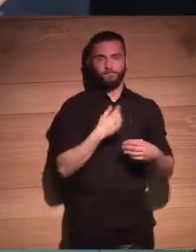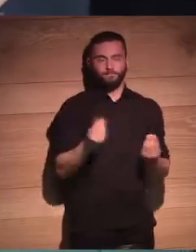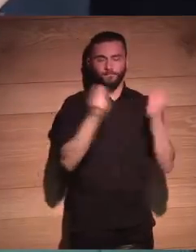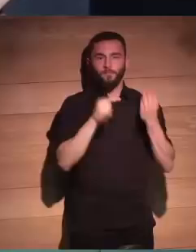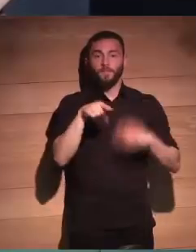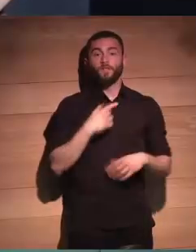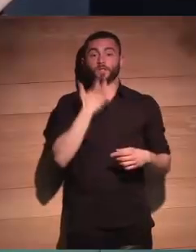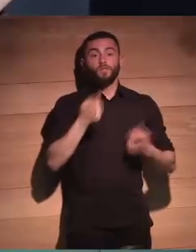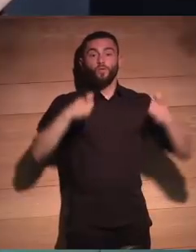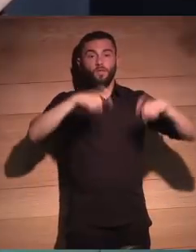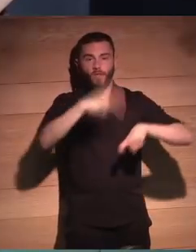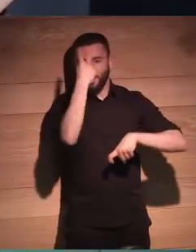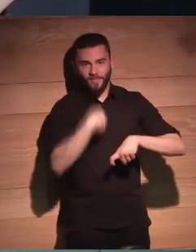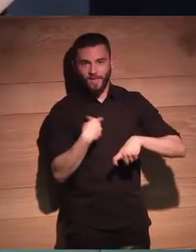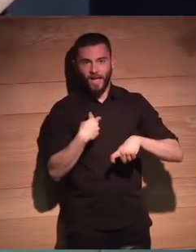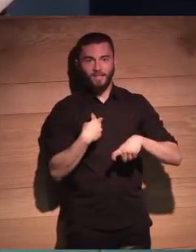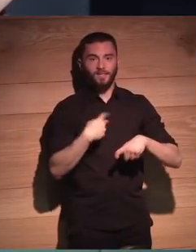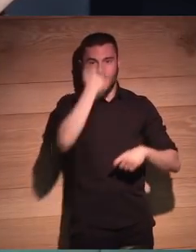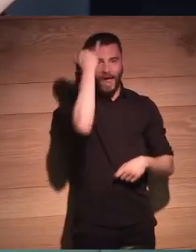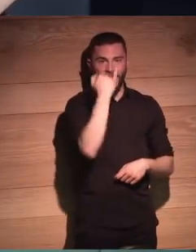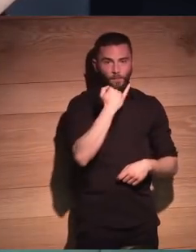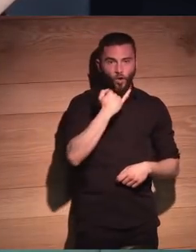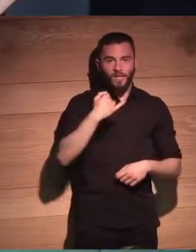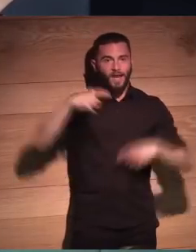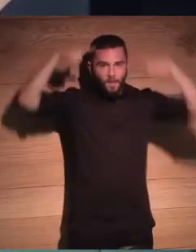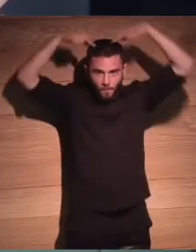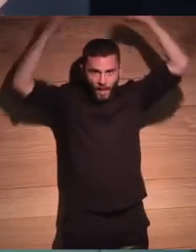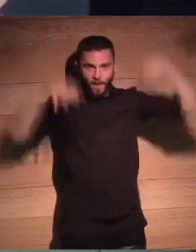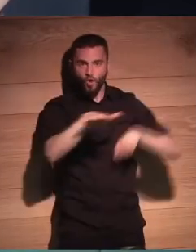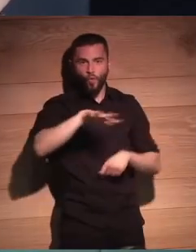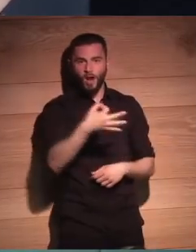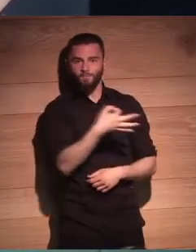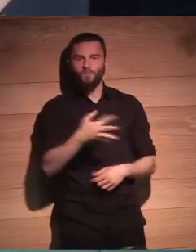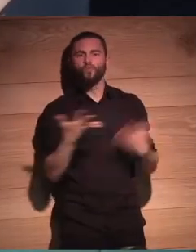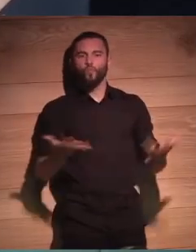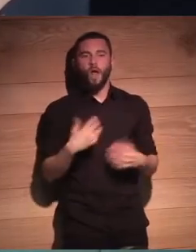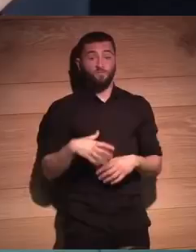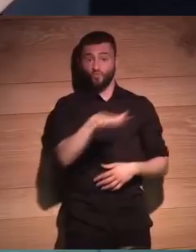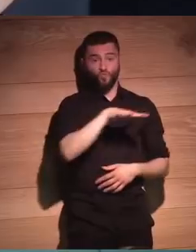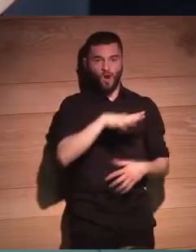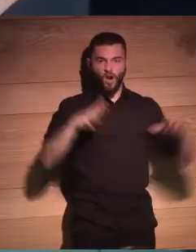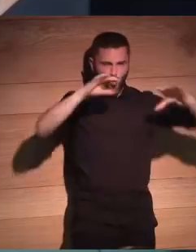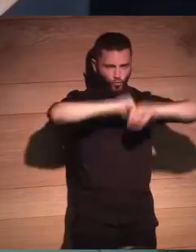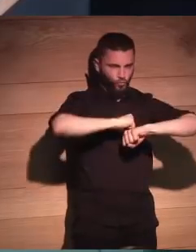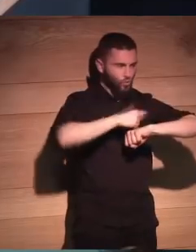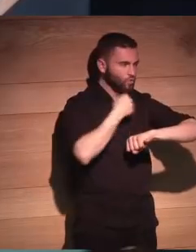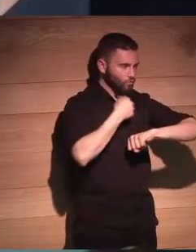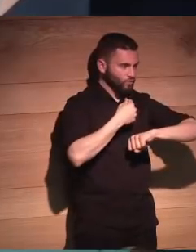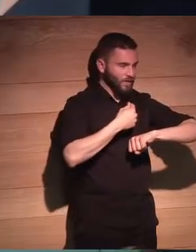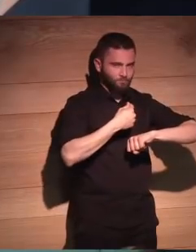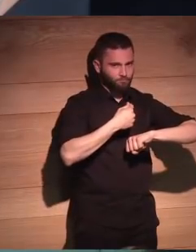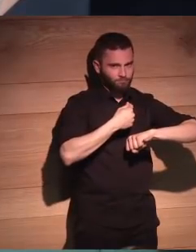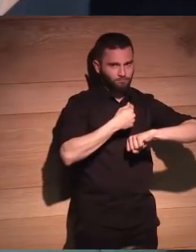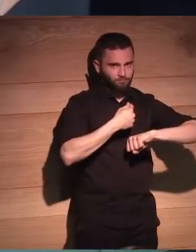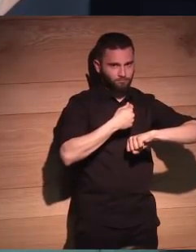ciegas entre Harry Potter y Batman, ¿qué lugar escogerías? Lugar. Un sitio oscuro, les gustaría seguramente... Batman tendría